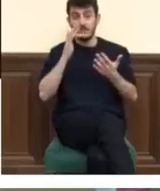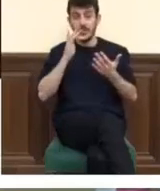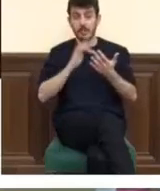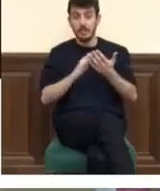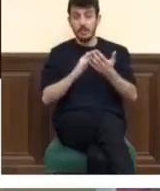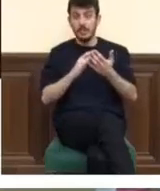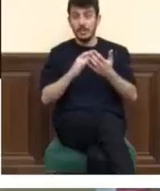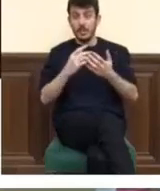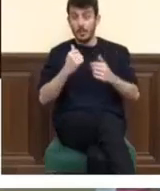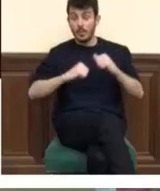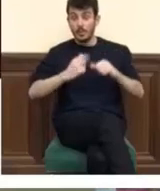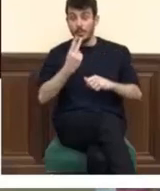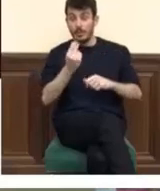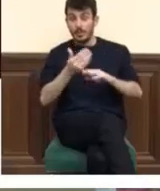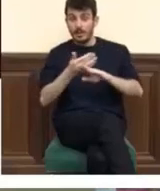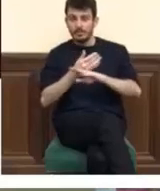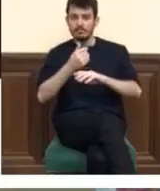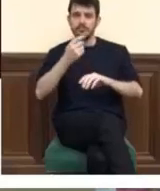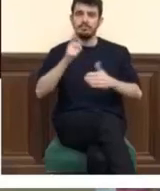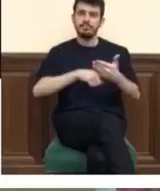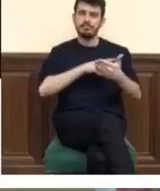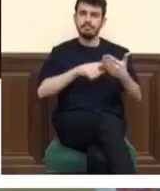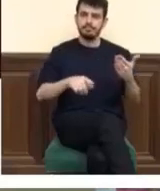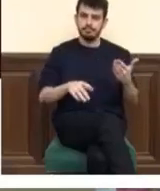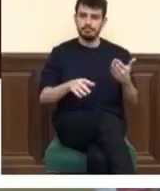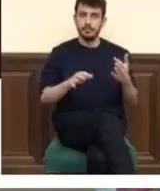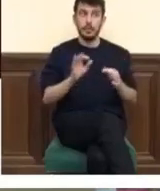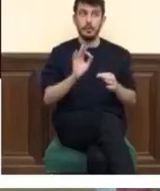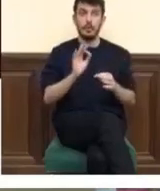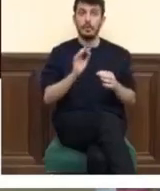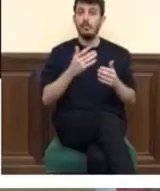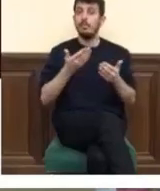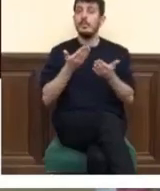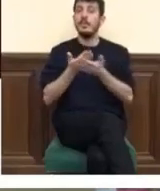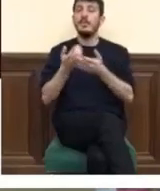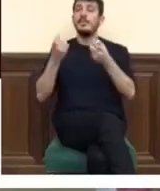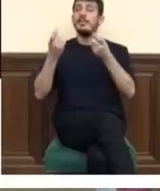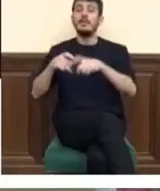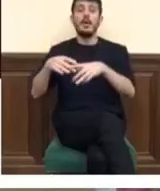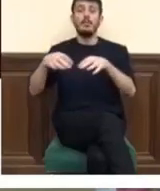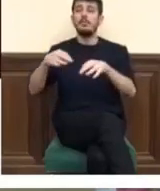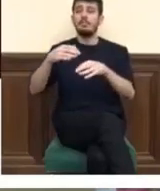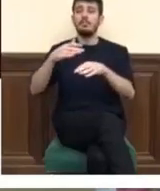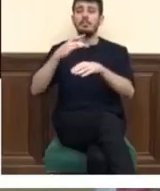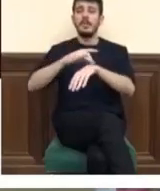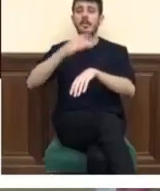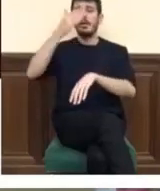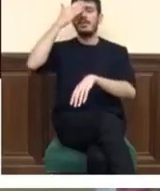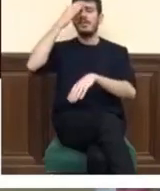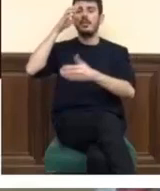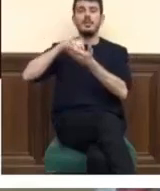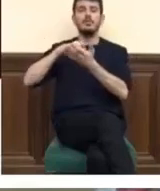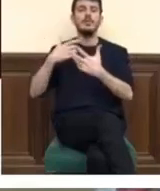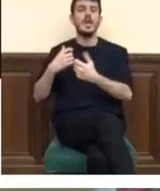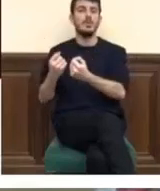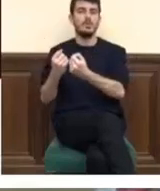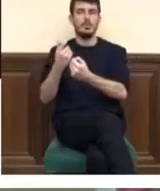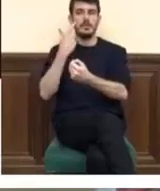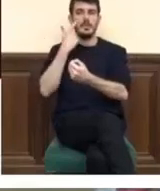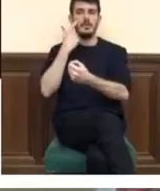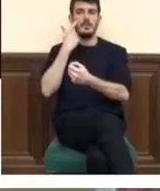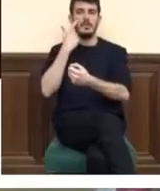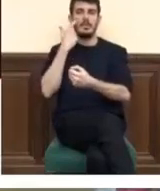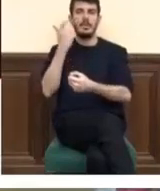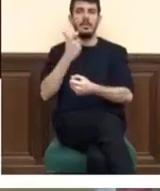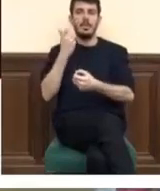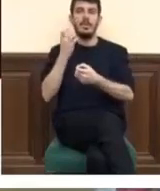2 días antes, que pida cita, una simple cita para su médico de cabecera en un centro de salud y tarden 15